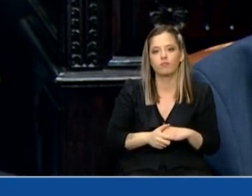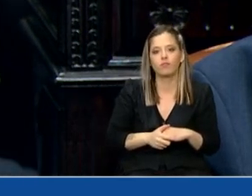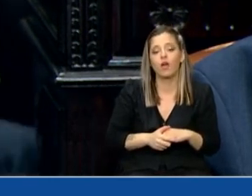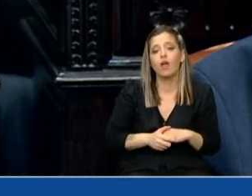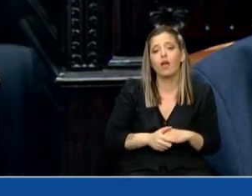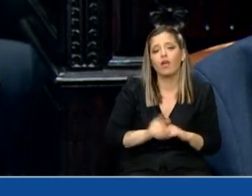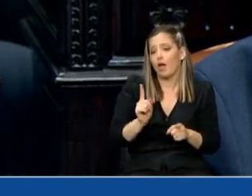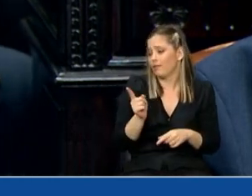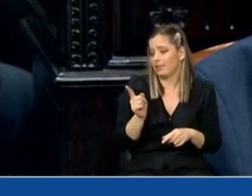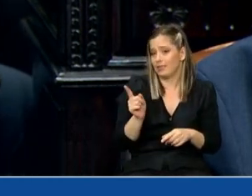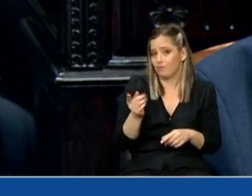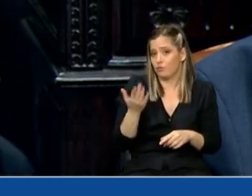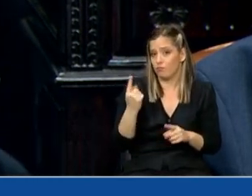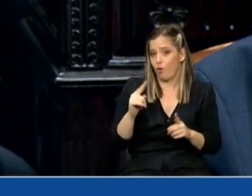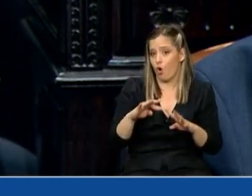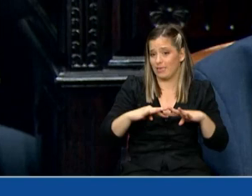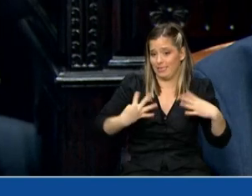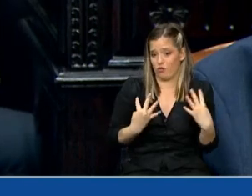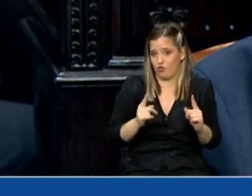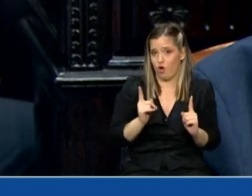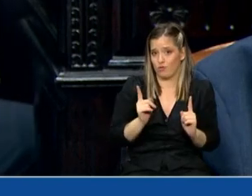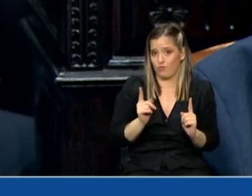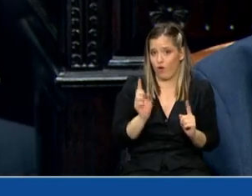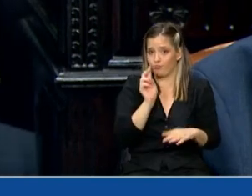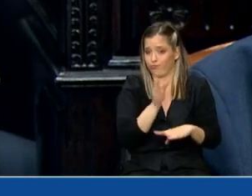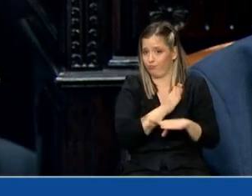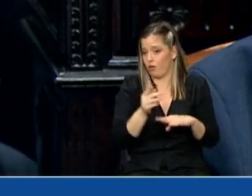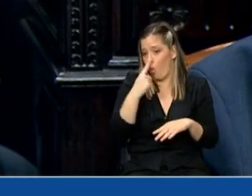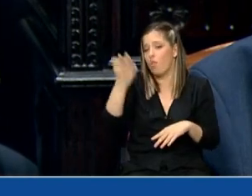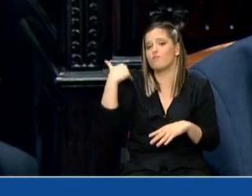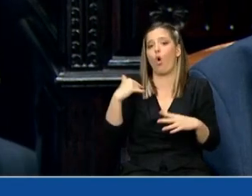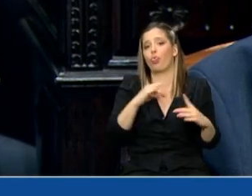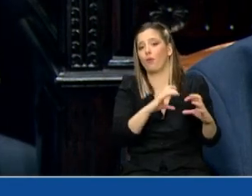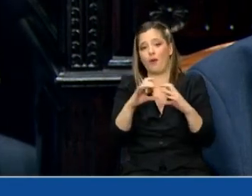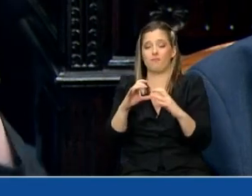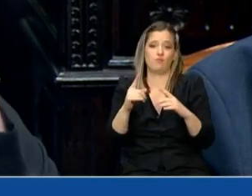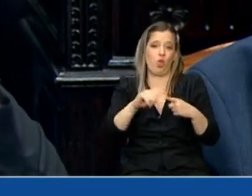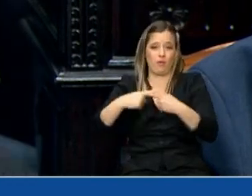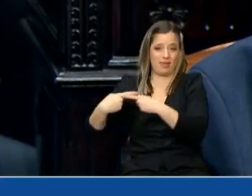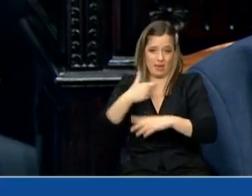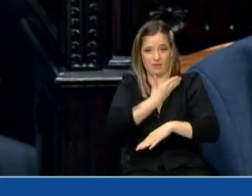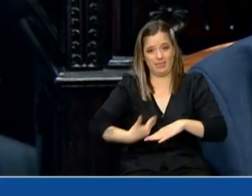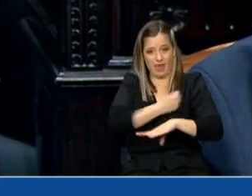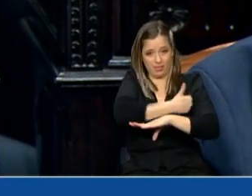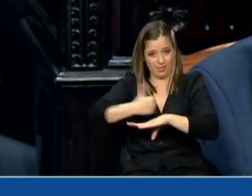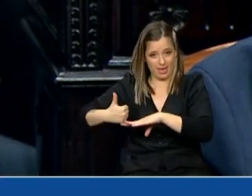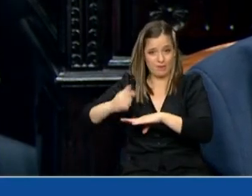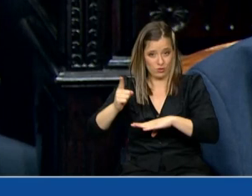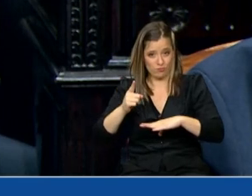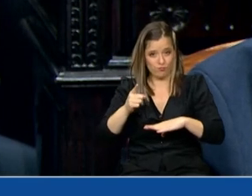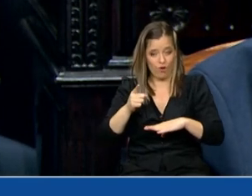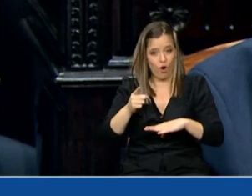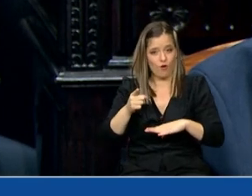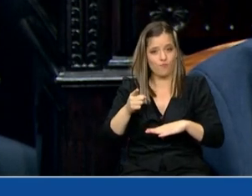Vimos recién en el recinto y también en el último debate presidencial la negación que tiene